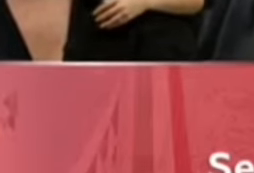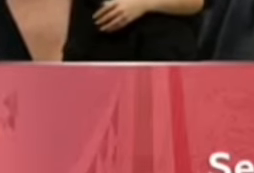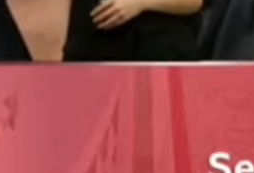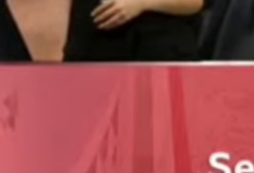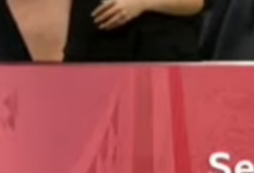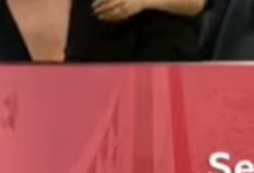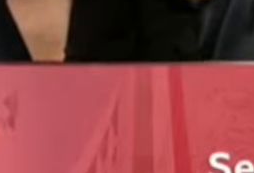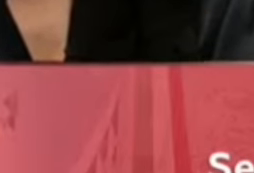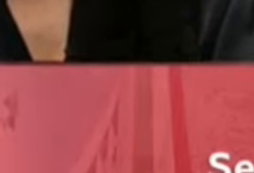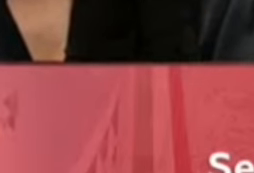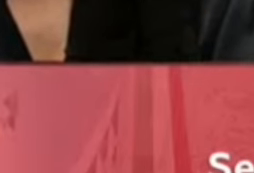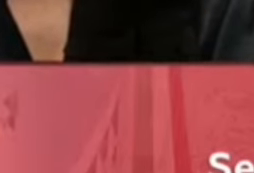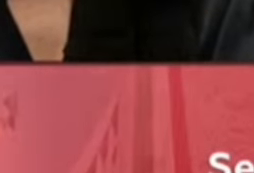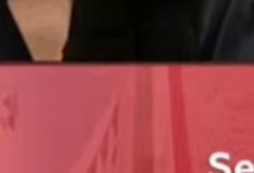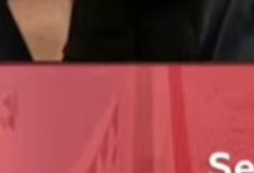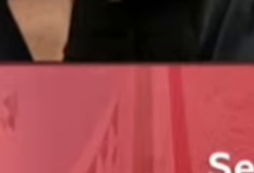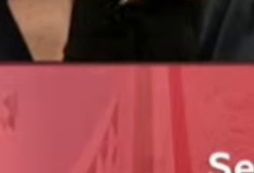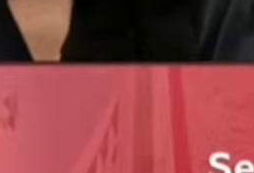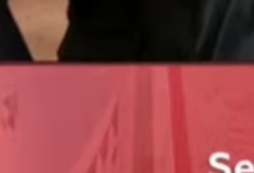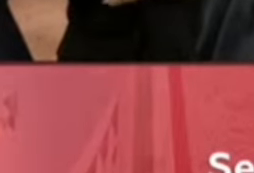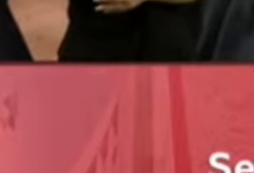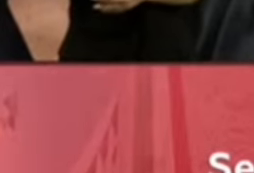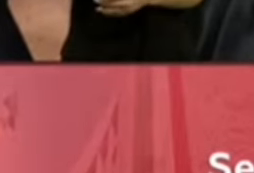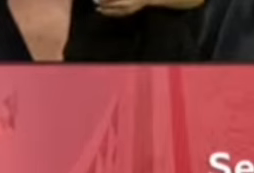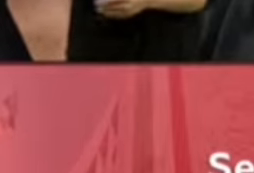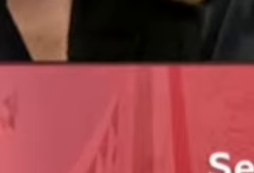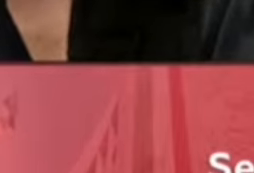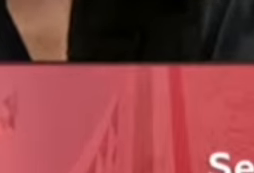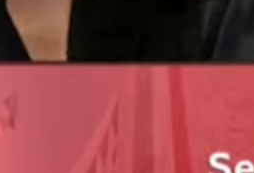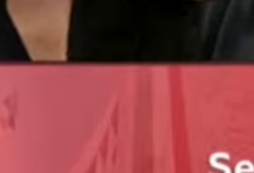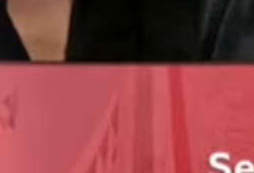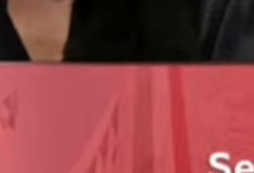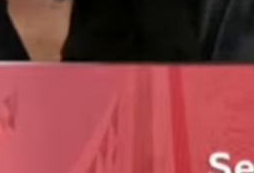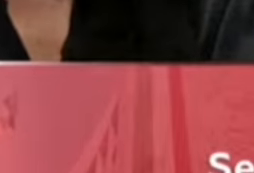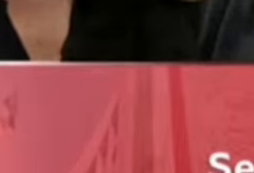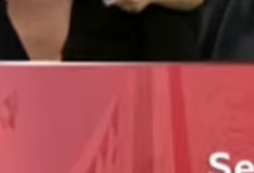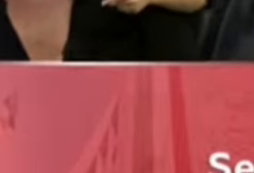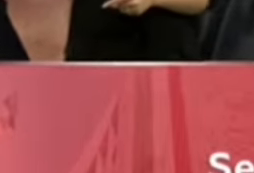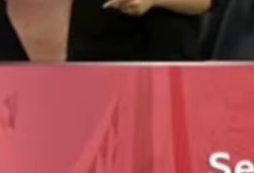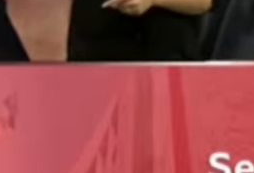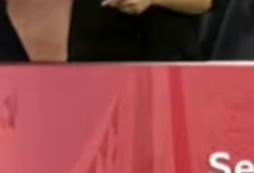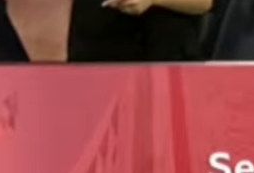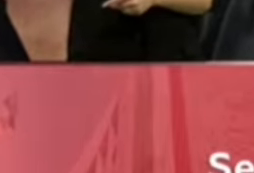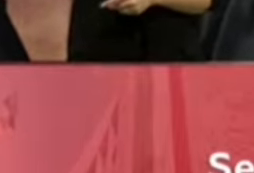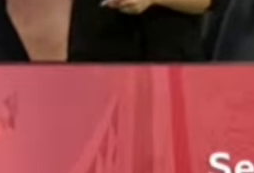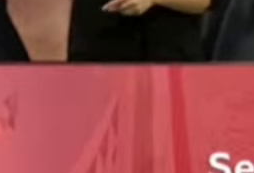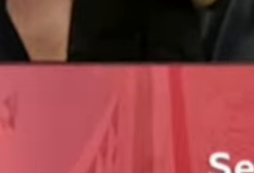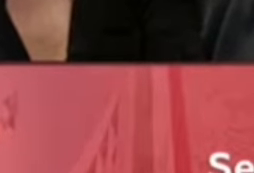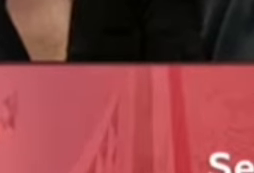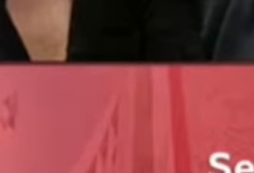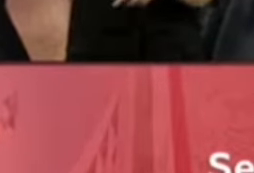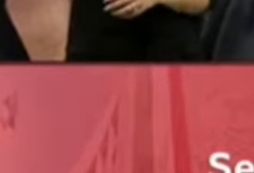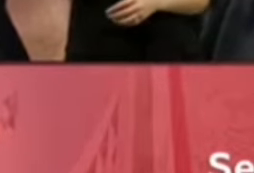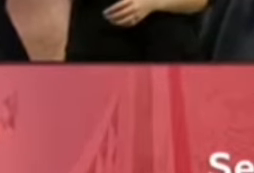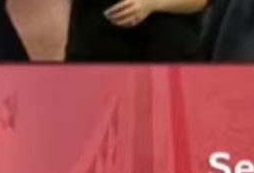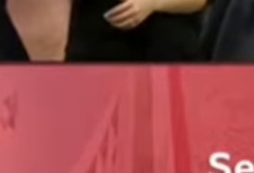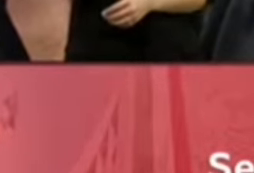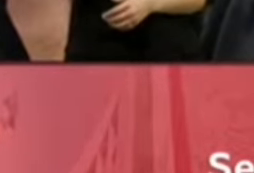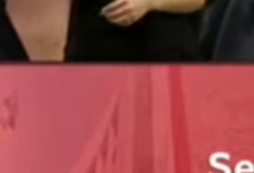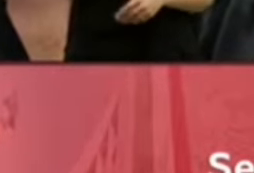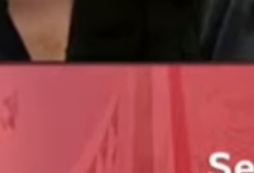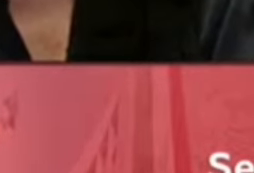directiva, no paró, no las detuvo. Y sus comentarios después, si es que de veras representa usted aquí al Senado, debió